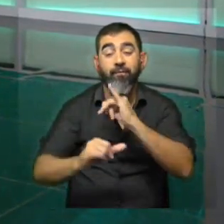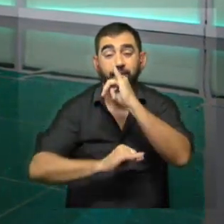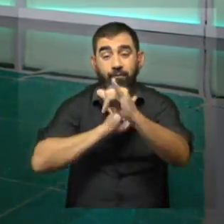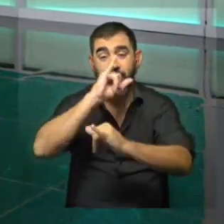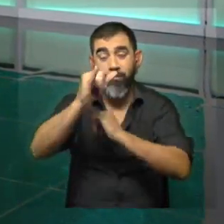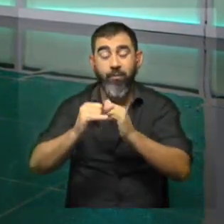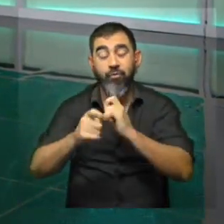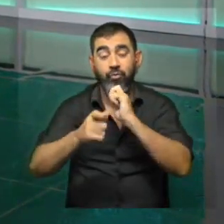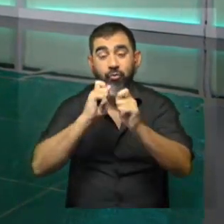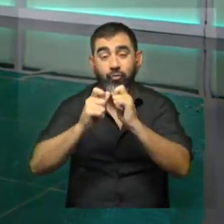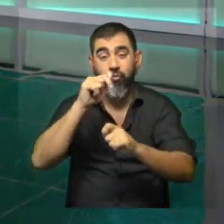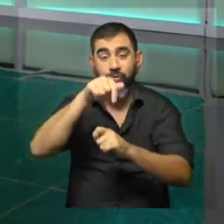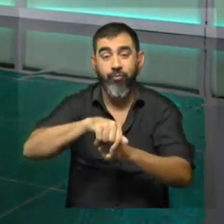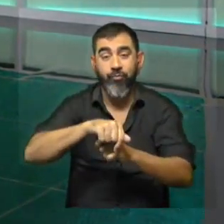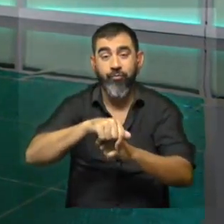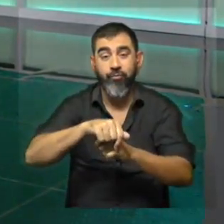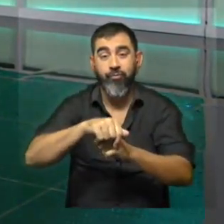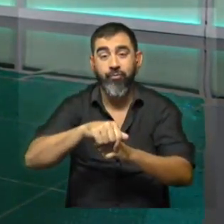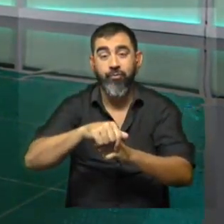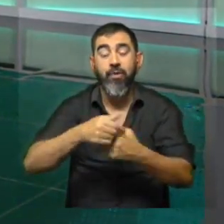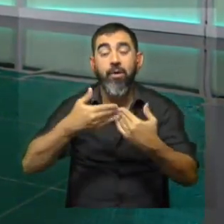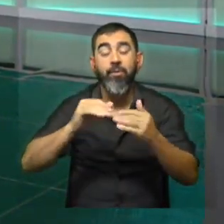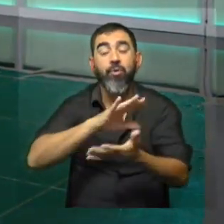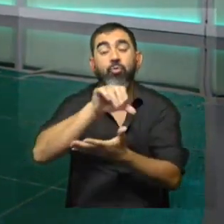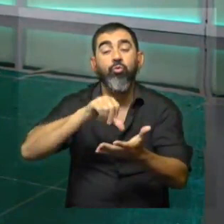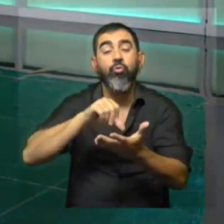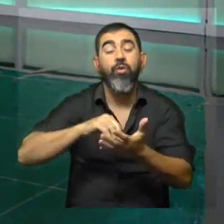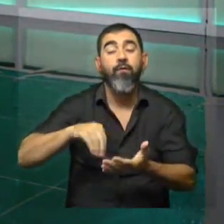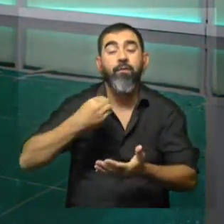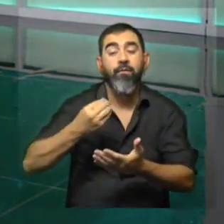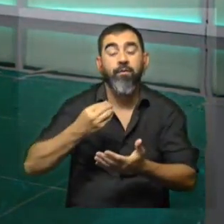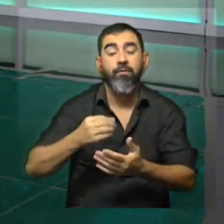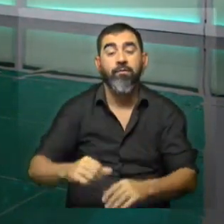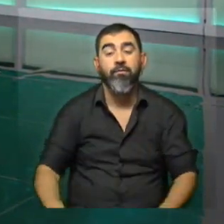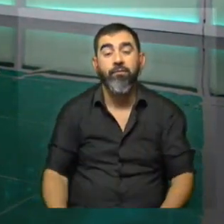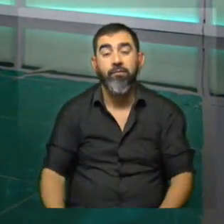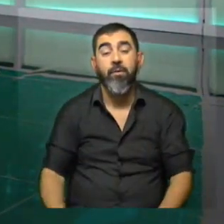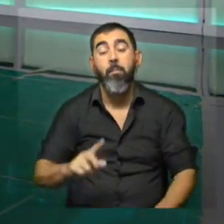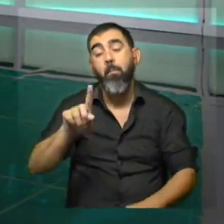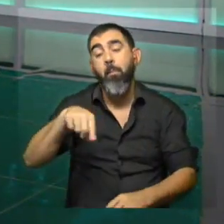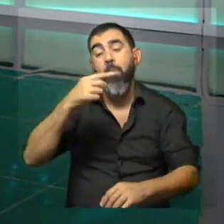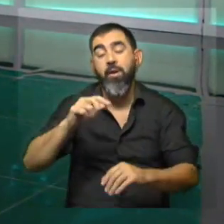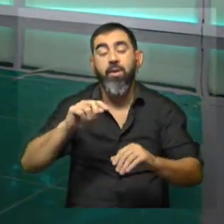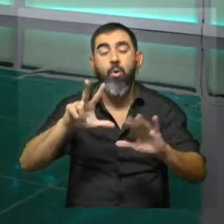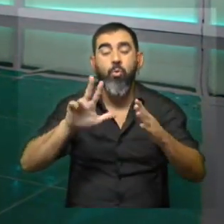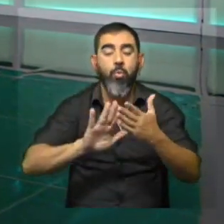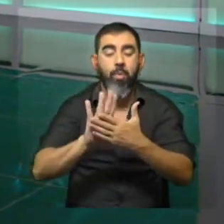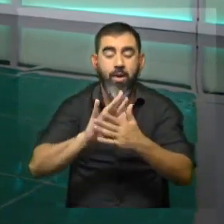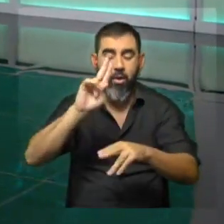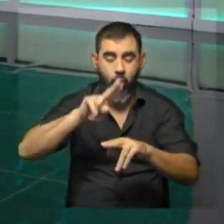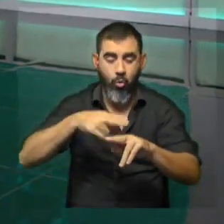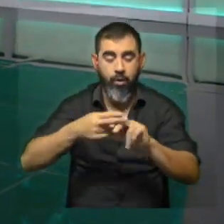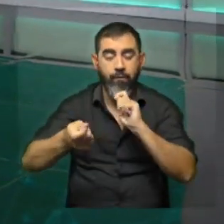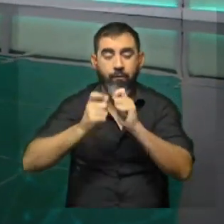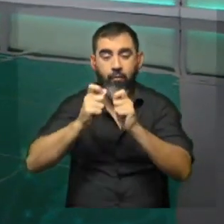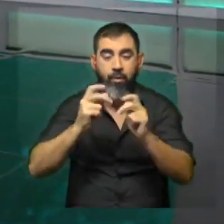eh con la primera edición de mvd noticias pero no se vaya porque minutos arrancamos ciudad viva eh Y mañana con el gusto de siempre a las ocho en punto